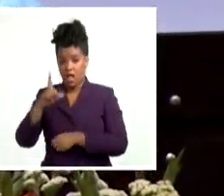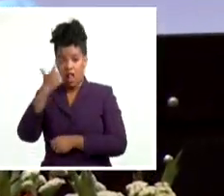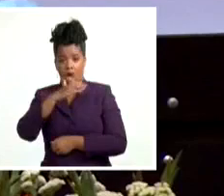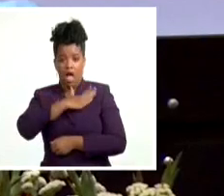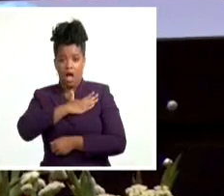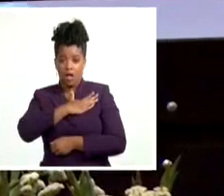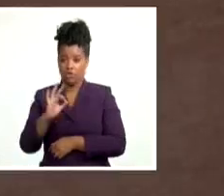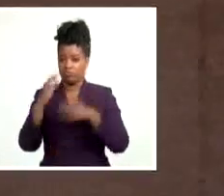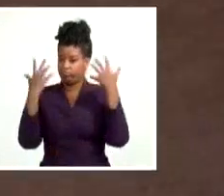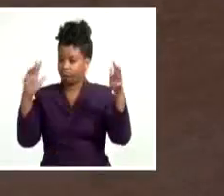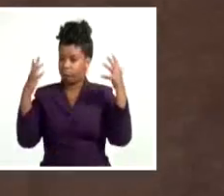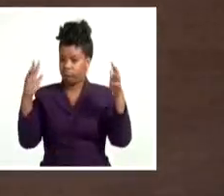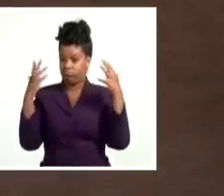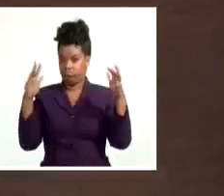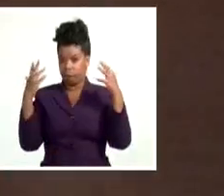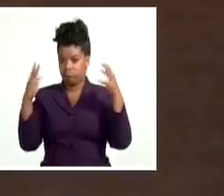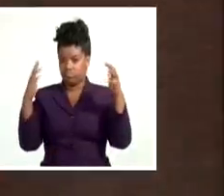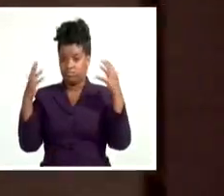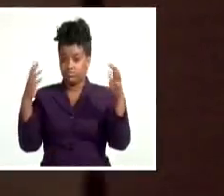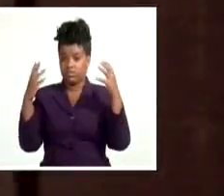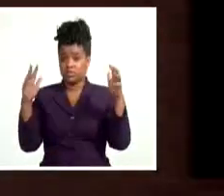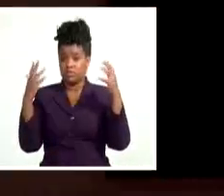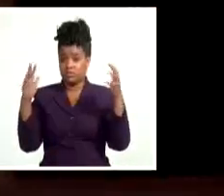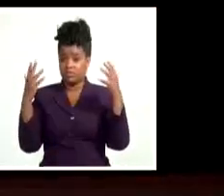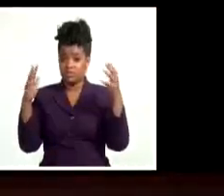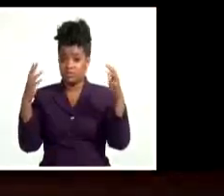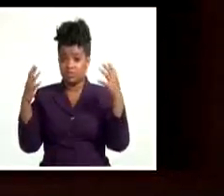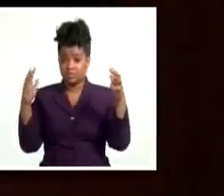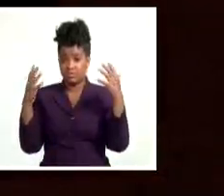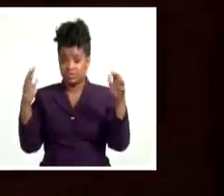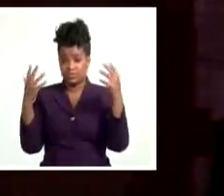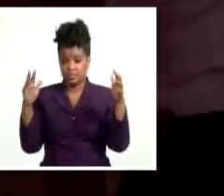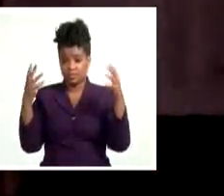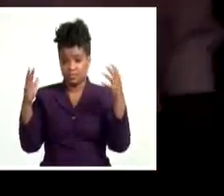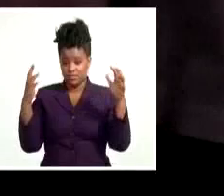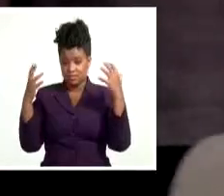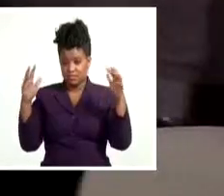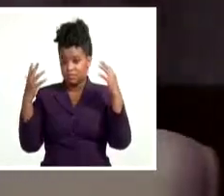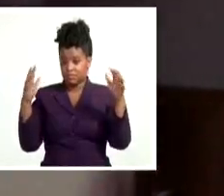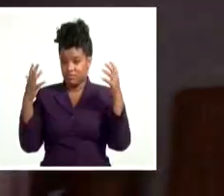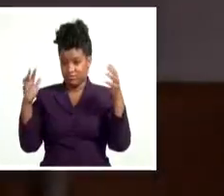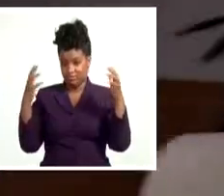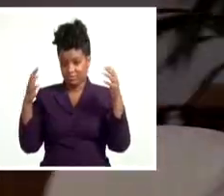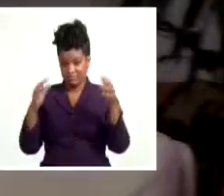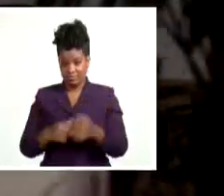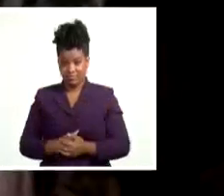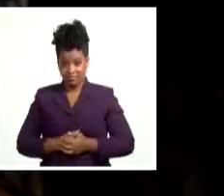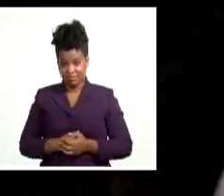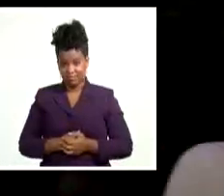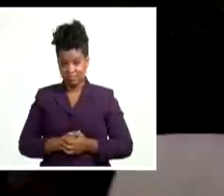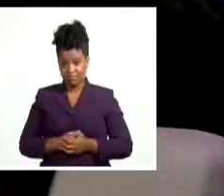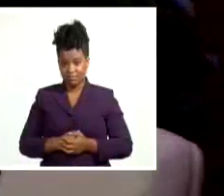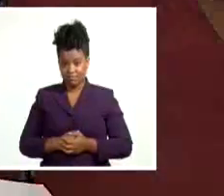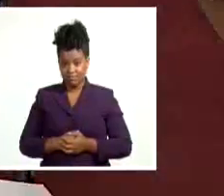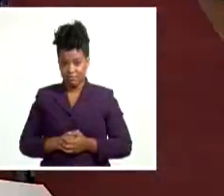formación, José Ramón Machado Ventura, y el comandante Ramiro Valdés, además de Marino Murillo, considerado el zar de las